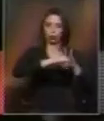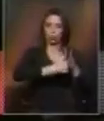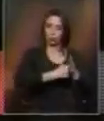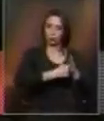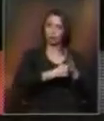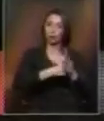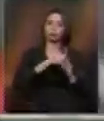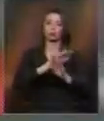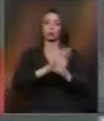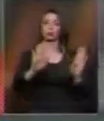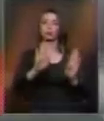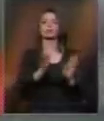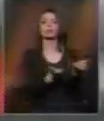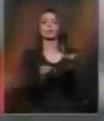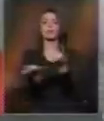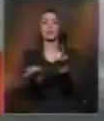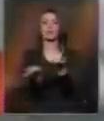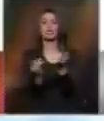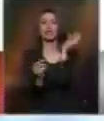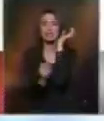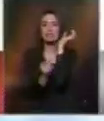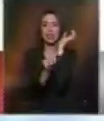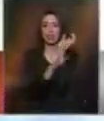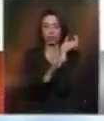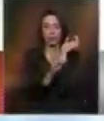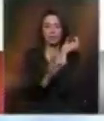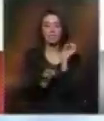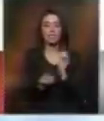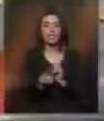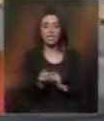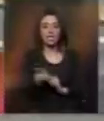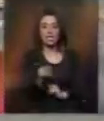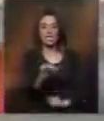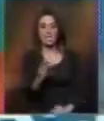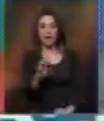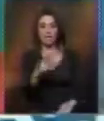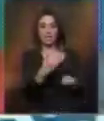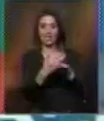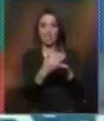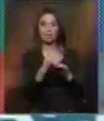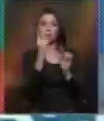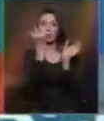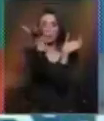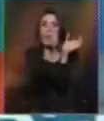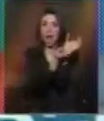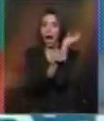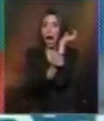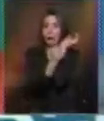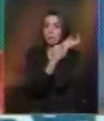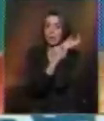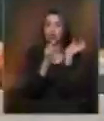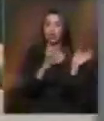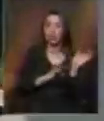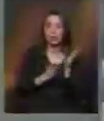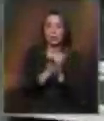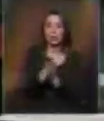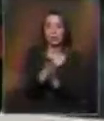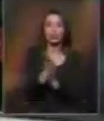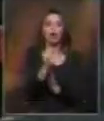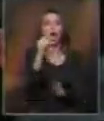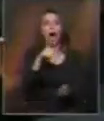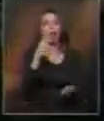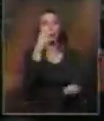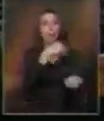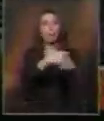hasta la cancelación de su servicio para celulares. Safer Taxi fue la primera aplicación de este tipo que llegó a Chile. Hoy tiene casi 1 millón